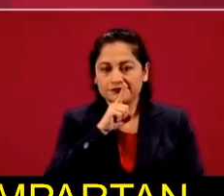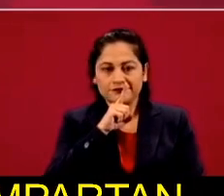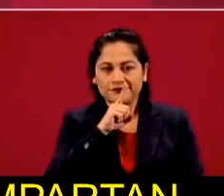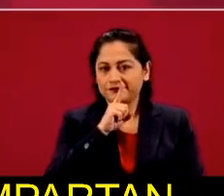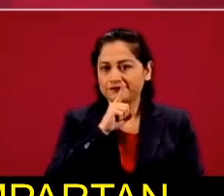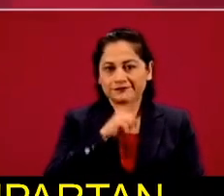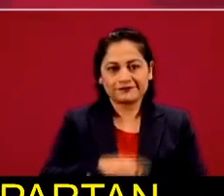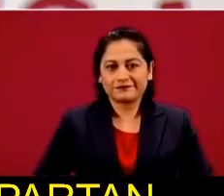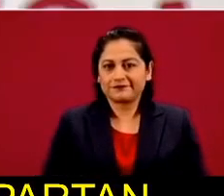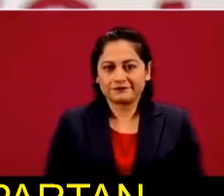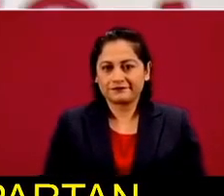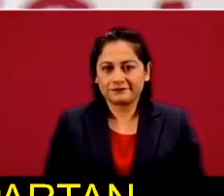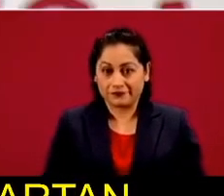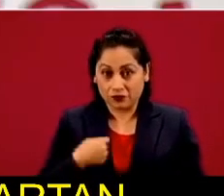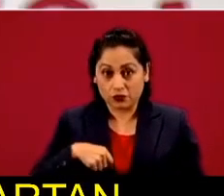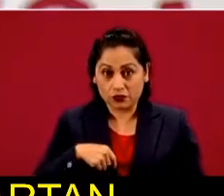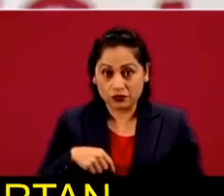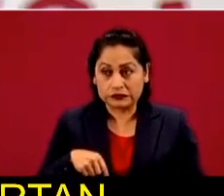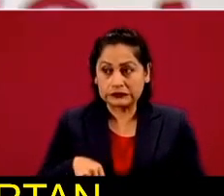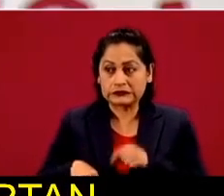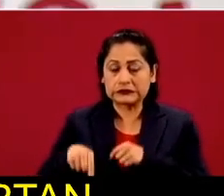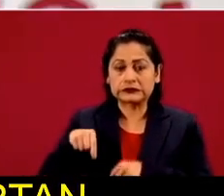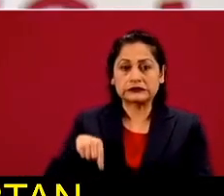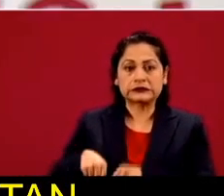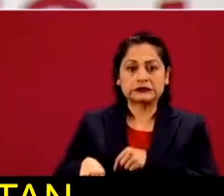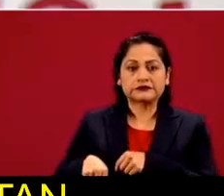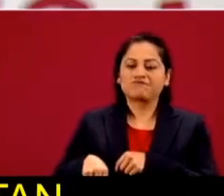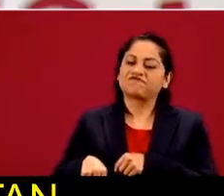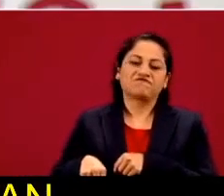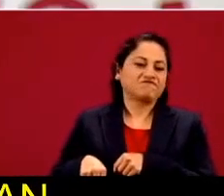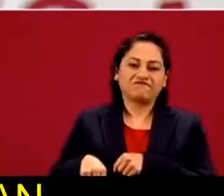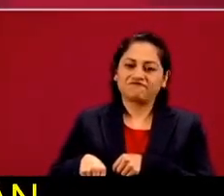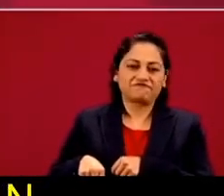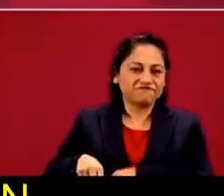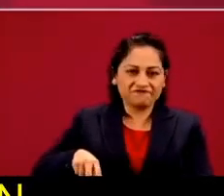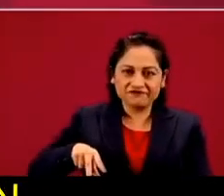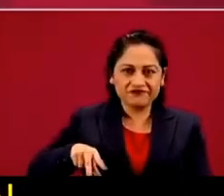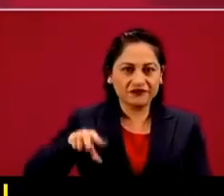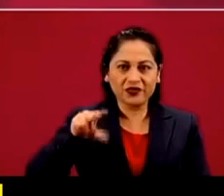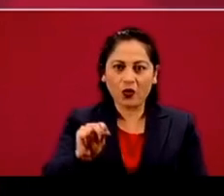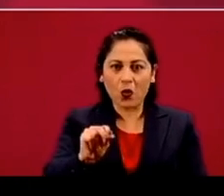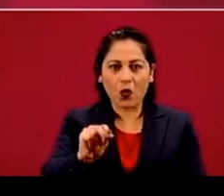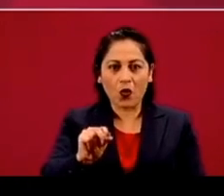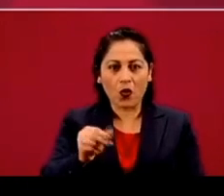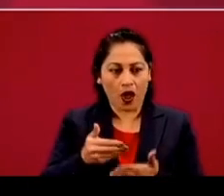pues vamos a dar marcha atrás. No, esta oportunidad no se va a volver a presentar.